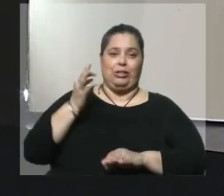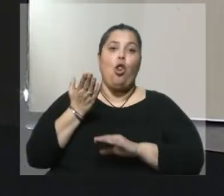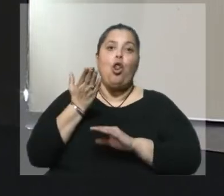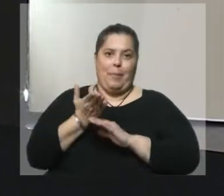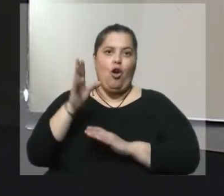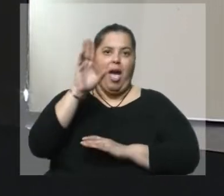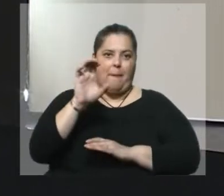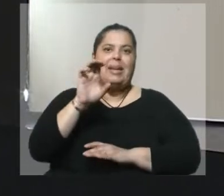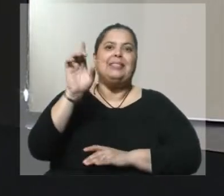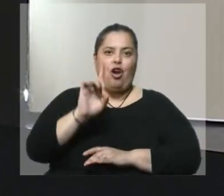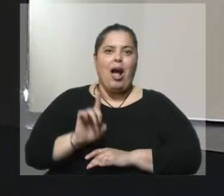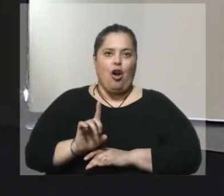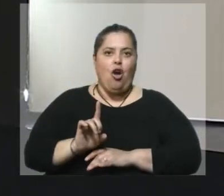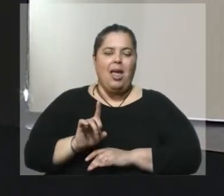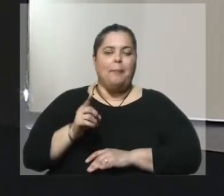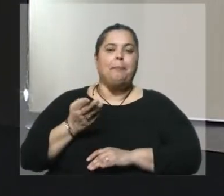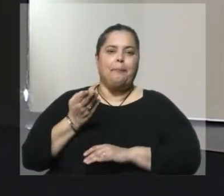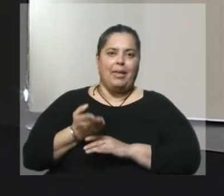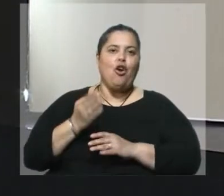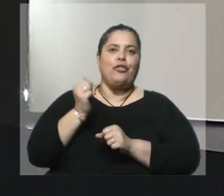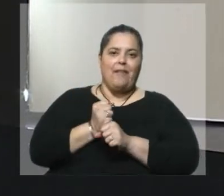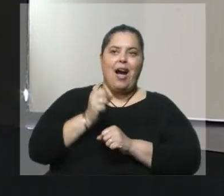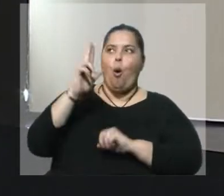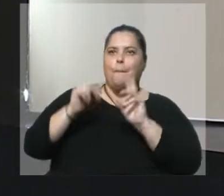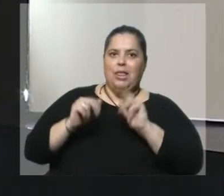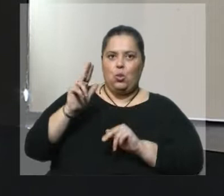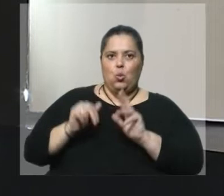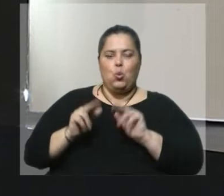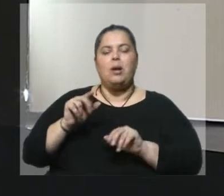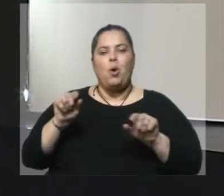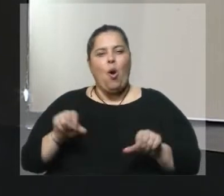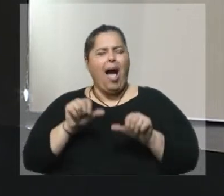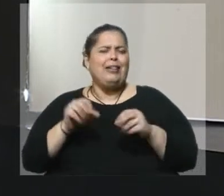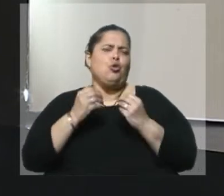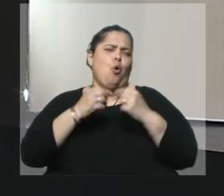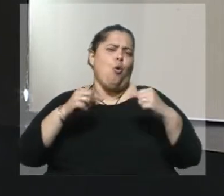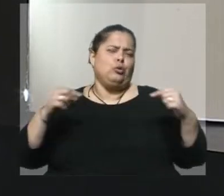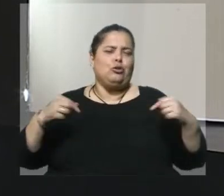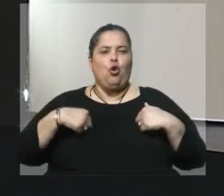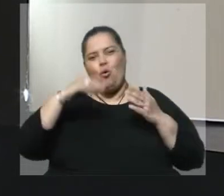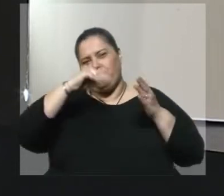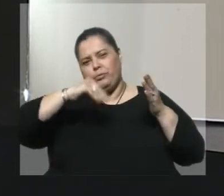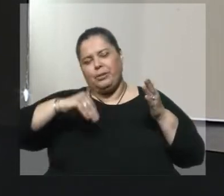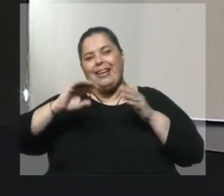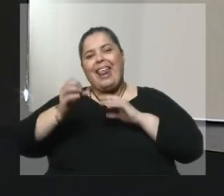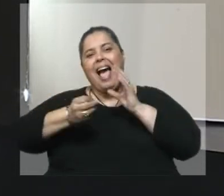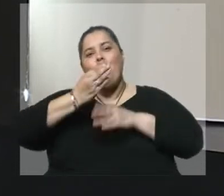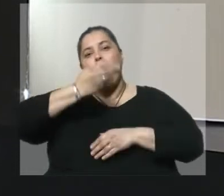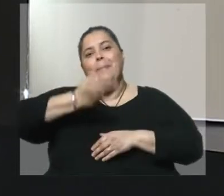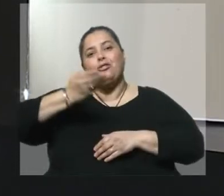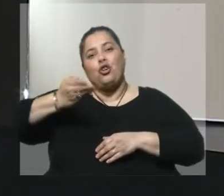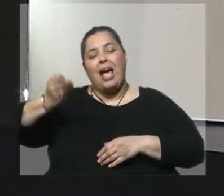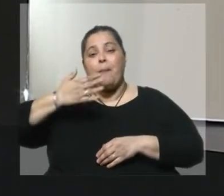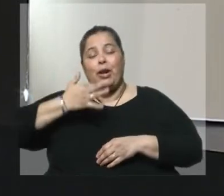esa empresa internacional. Bueno, ha hecho muchas cosas, yo me las anoté por aquí. Es creador de personajes para